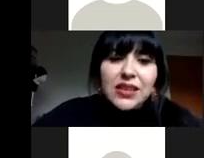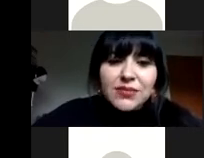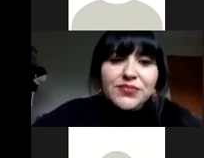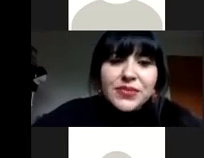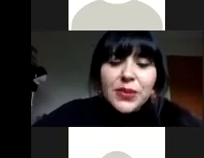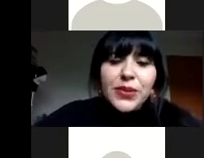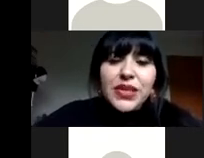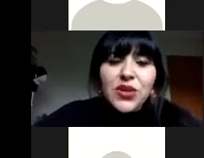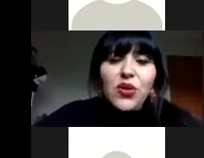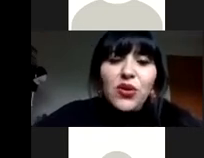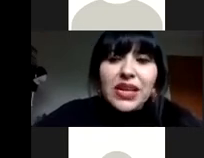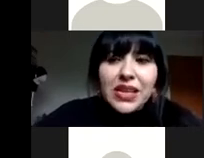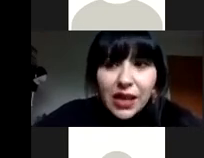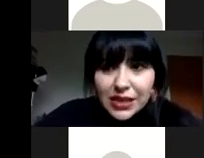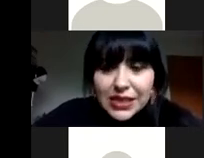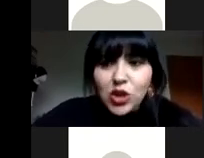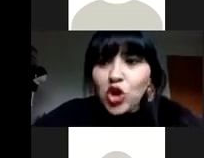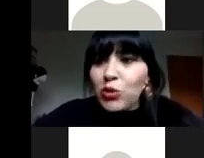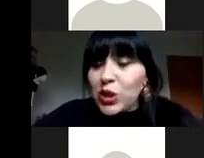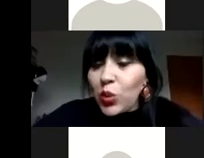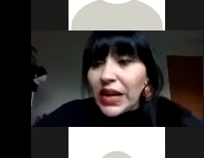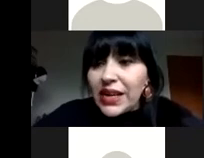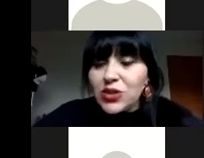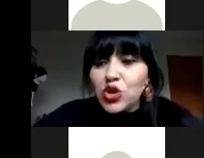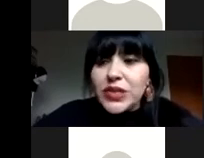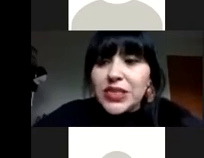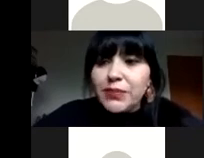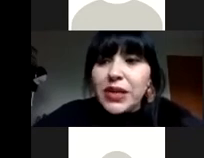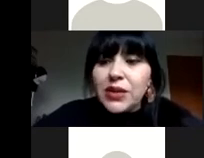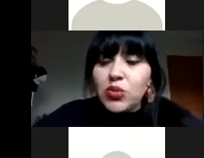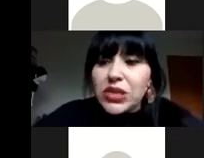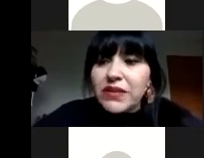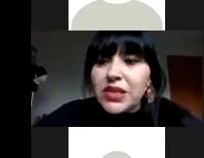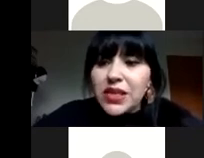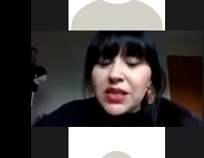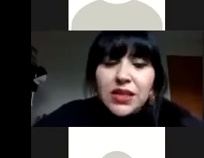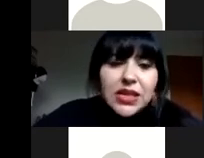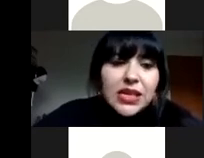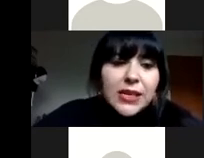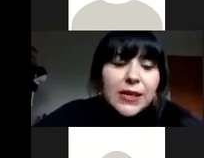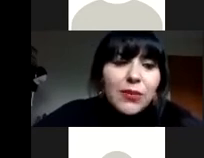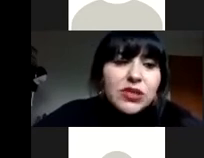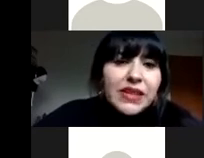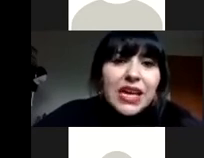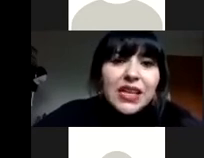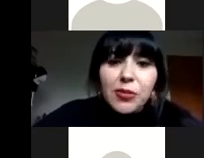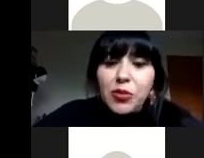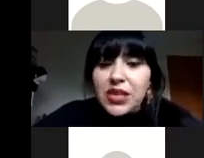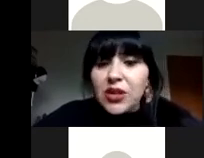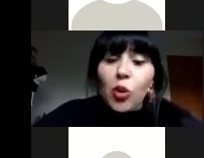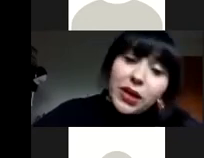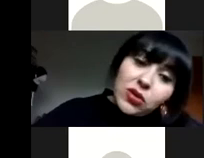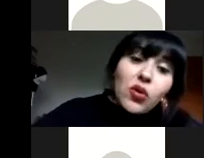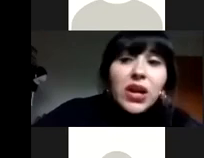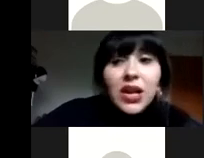usted, mito o realidad. ¿Cómo se juega? Súper simple, usted va a tener la posibilidad de responder